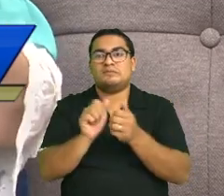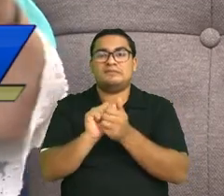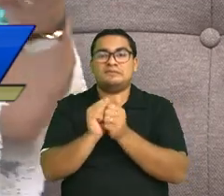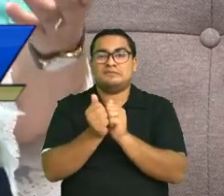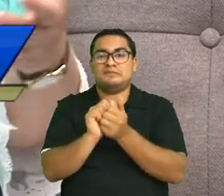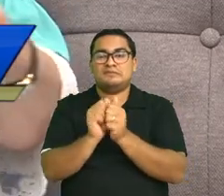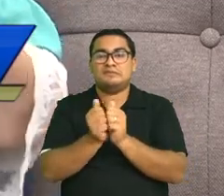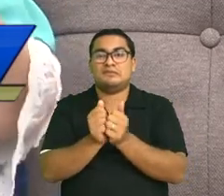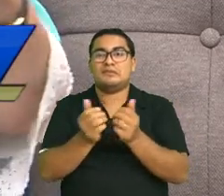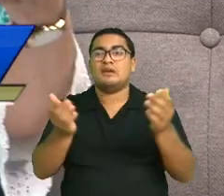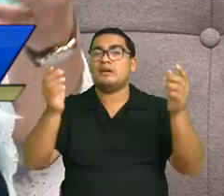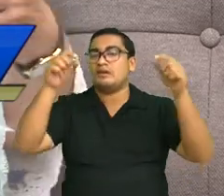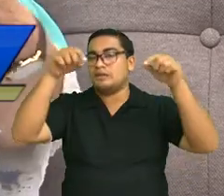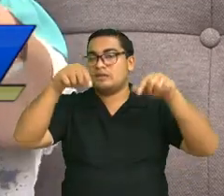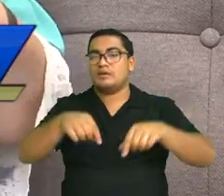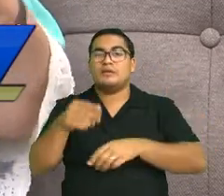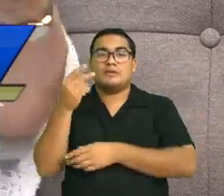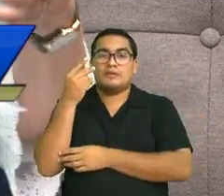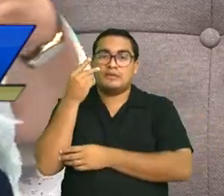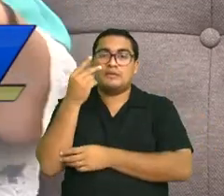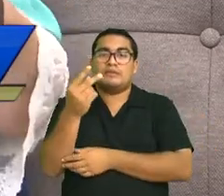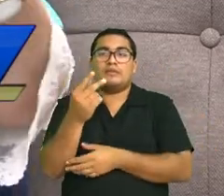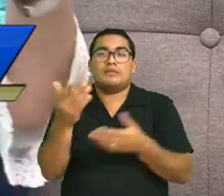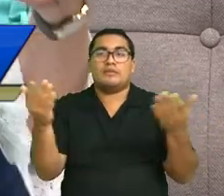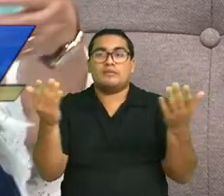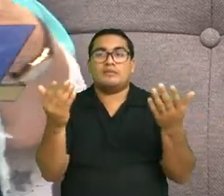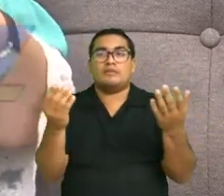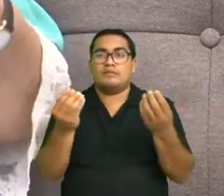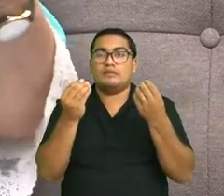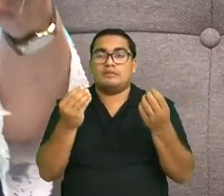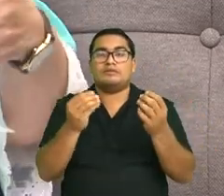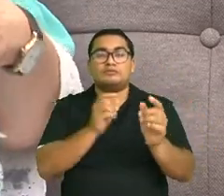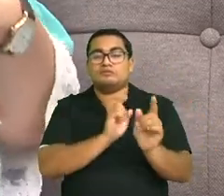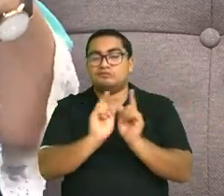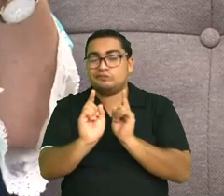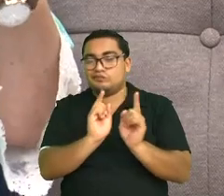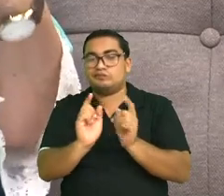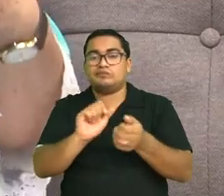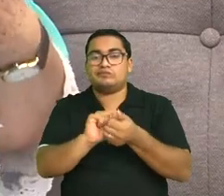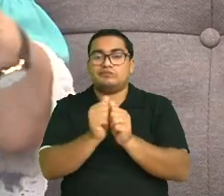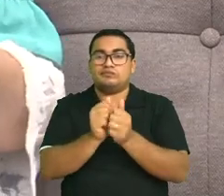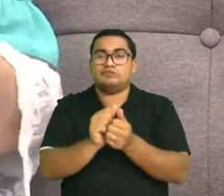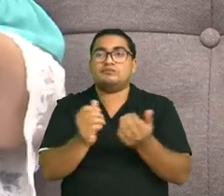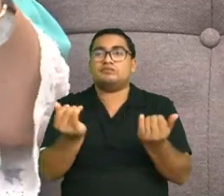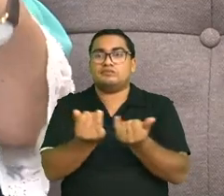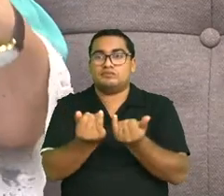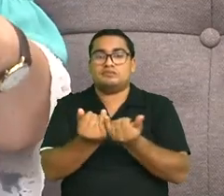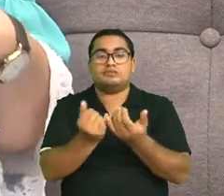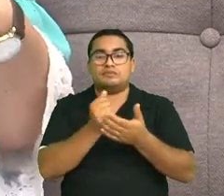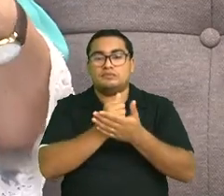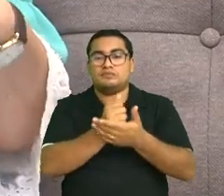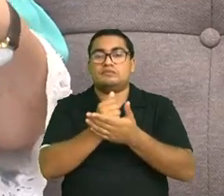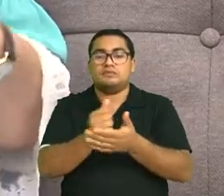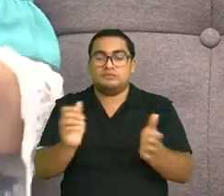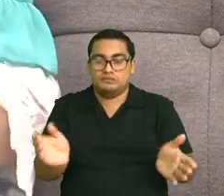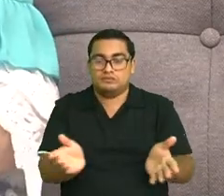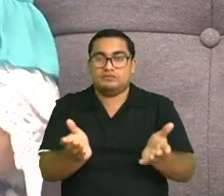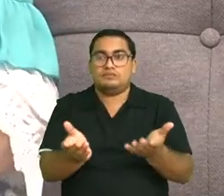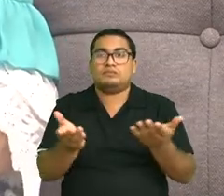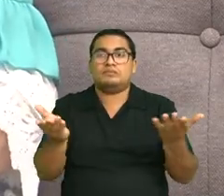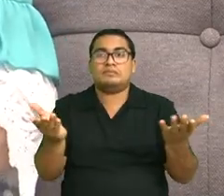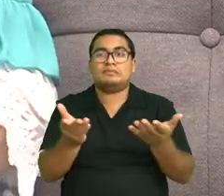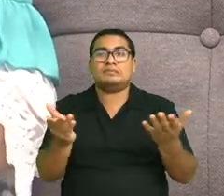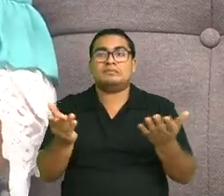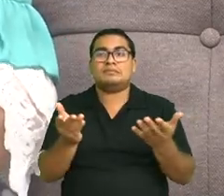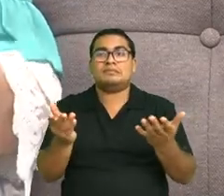vemos ahora cuántas competencias deportivas, donde eso también ayuda mucho a desarrollar, digamos,